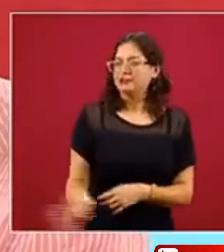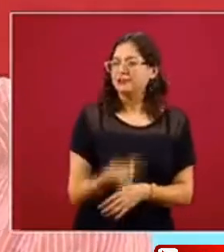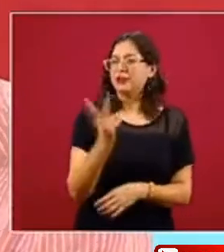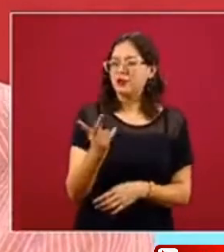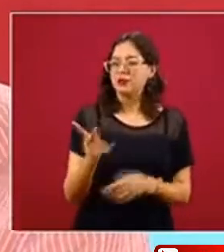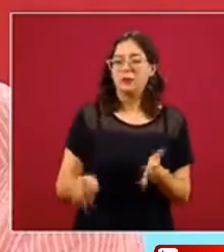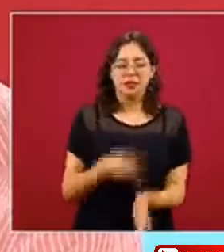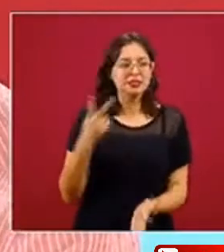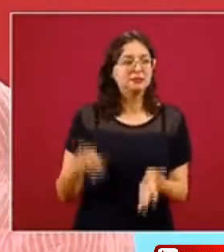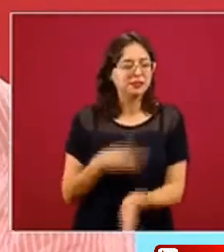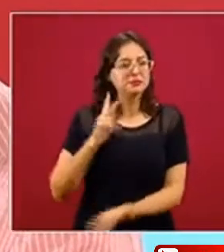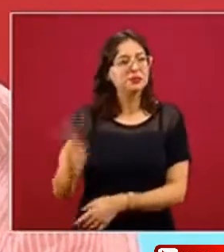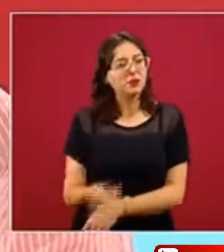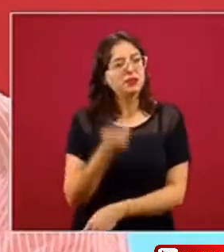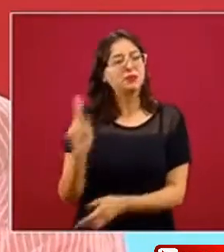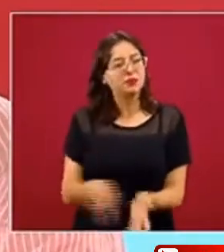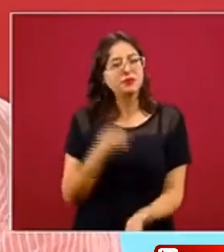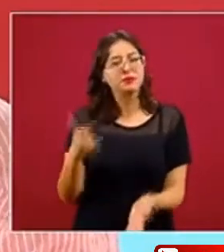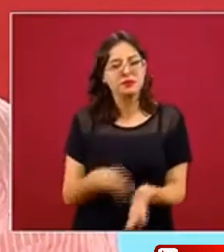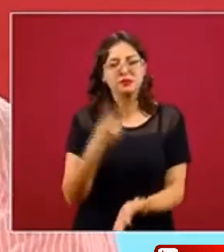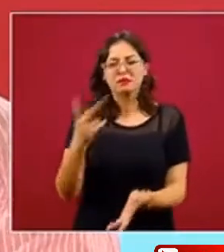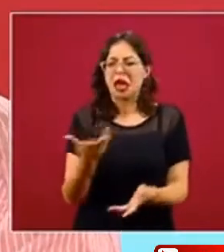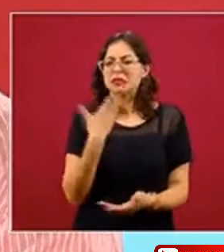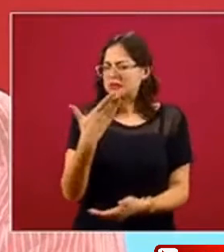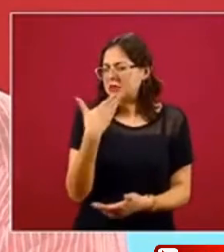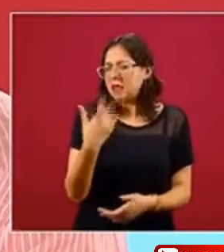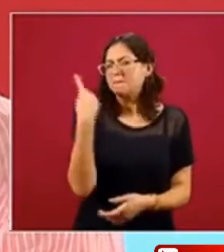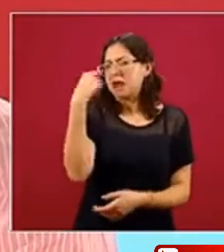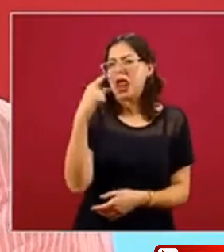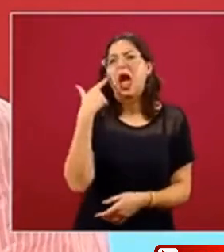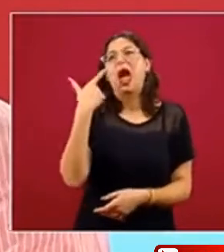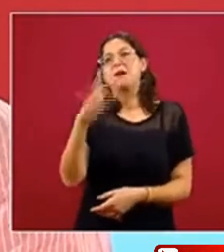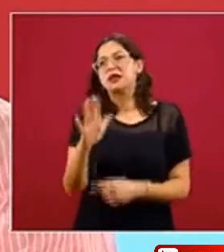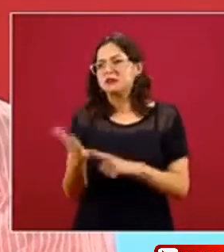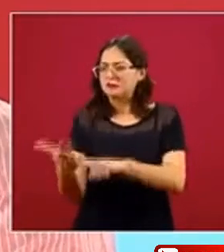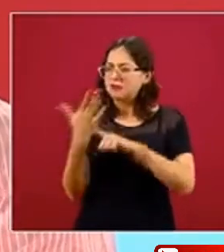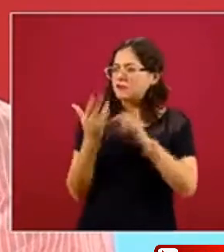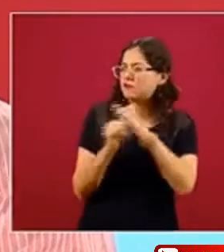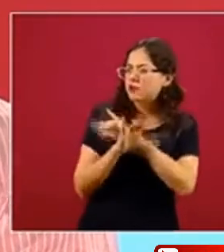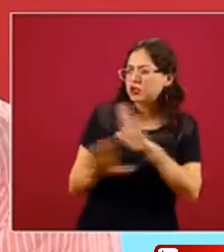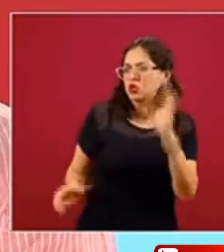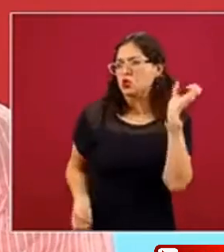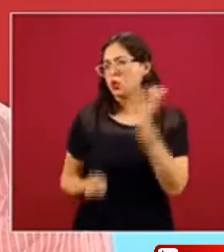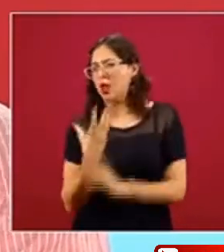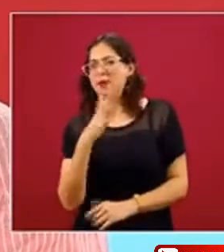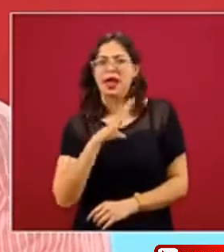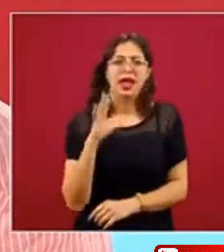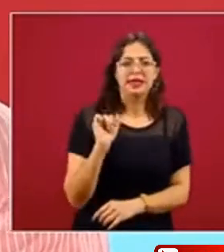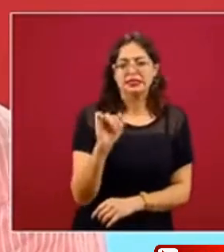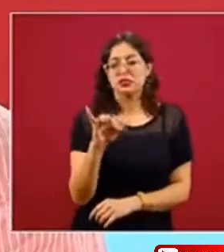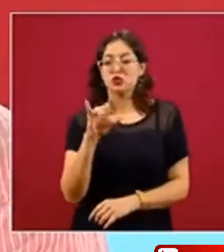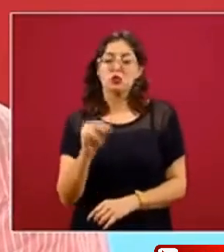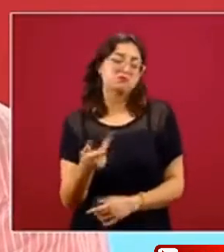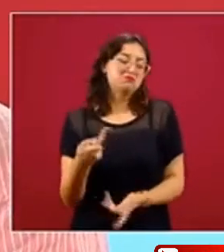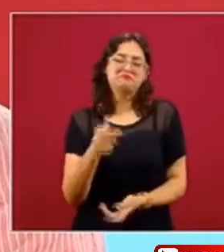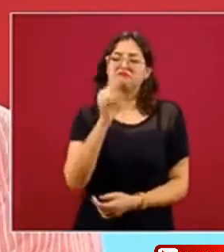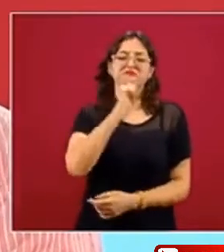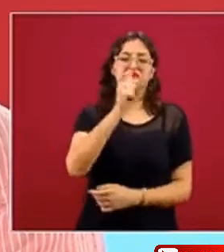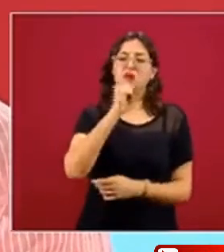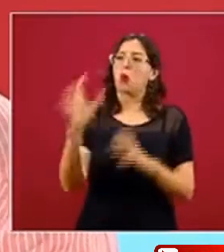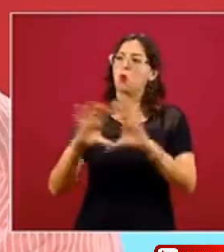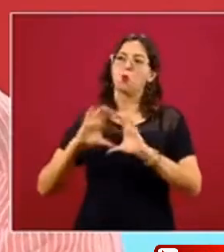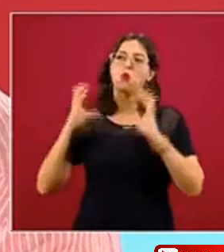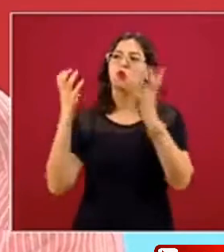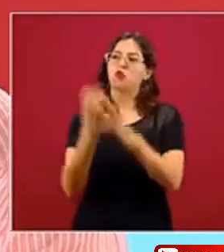estarla haciendo periódicamente para ver si ya hay evidencia diferente. Todavía no, en el mundo entero todavía no se tiene